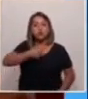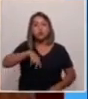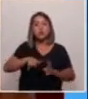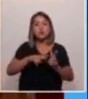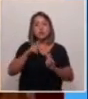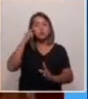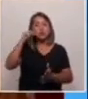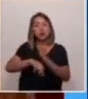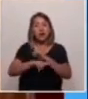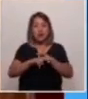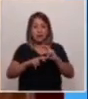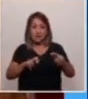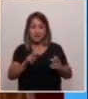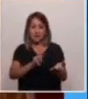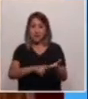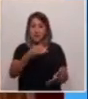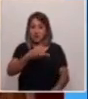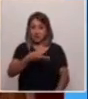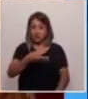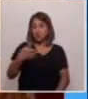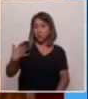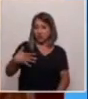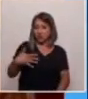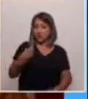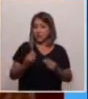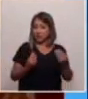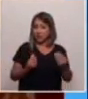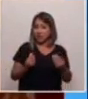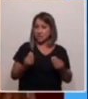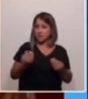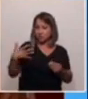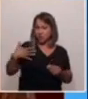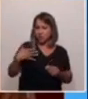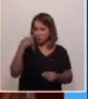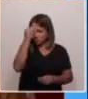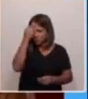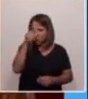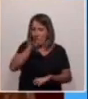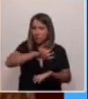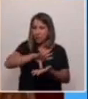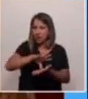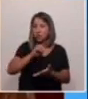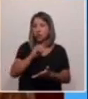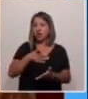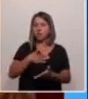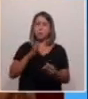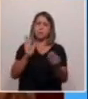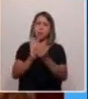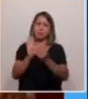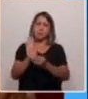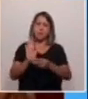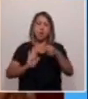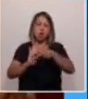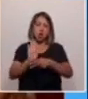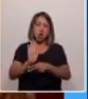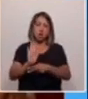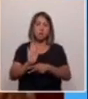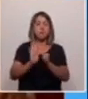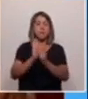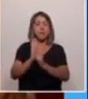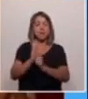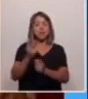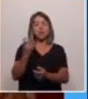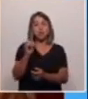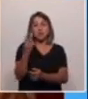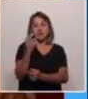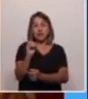análisis, ¿realmente nos está importando lo que le pase al país o queremos a rajatabla imponer una norma de la Agenda 2030 y dejar que la ONU